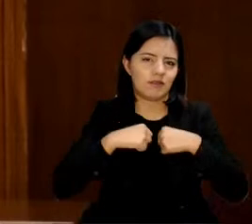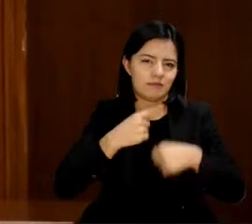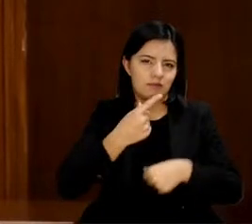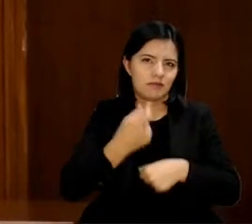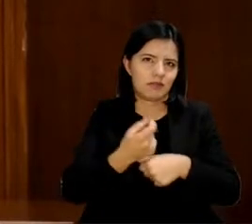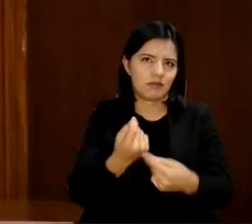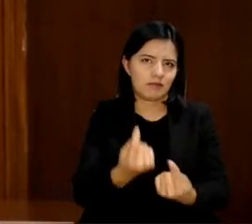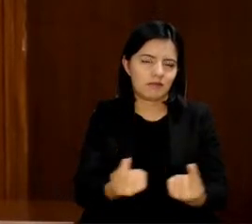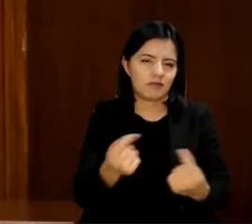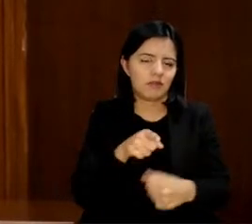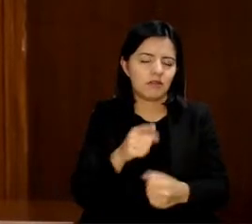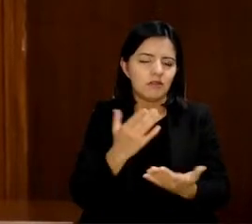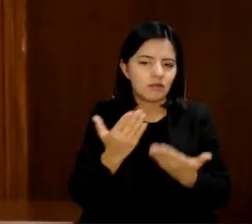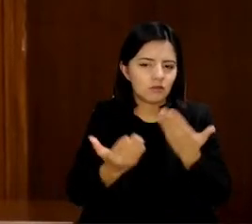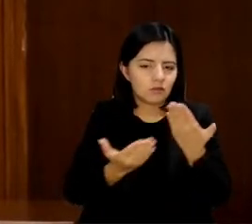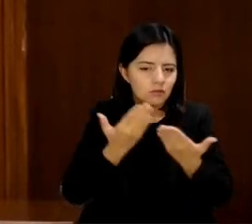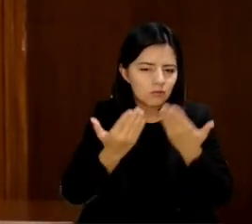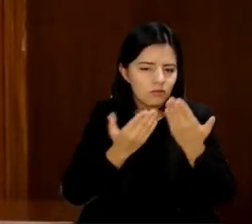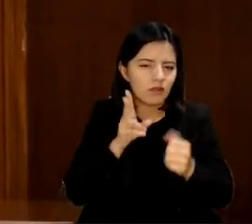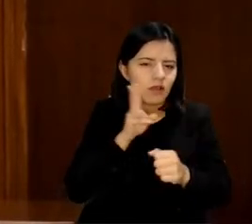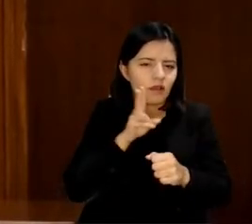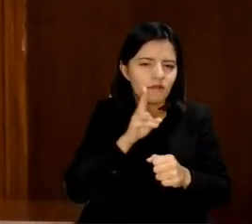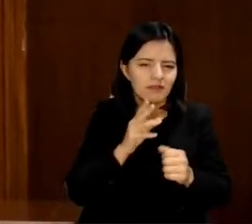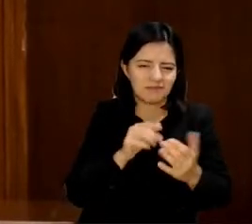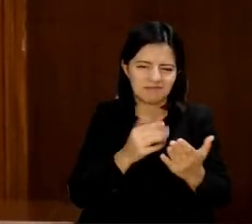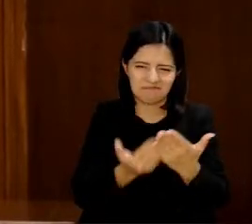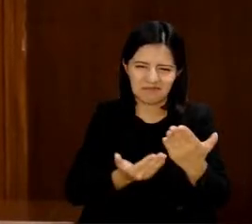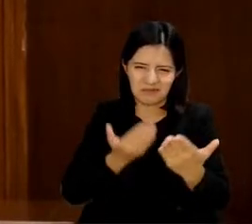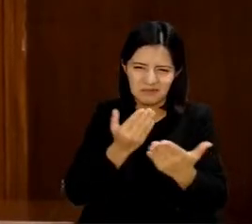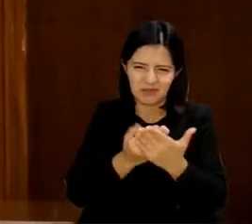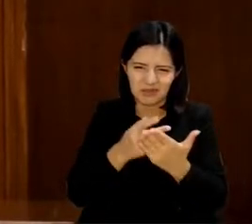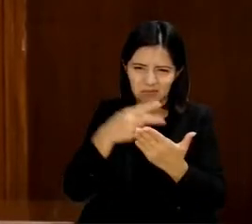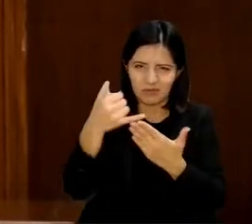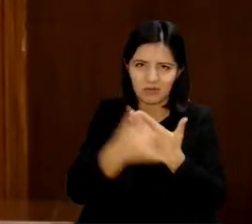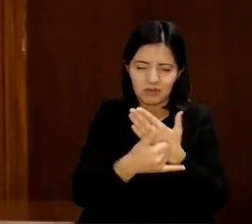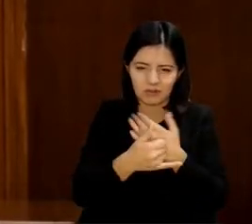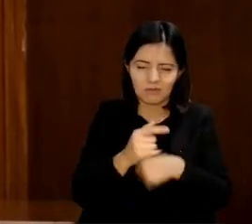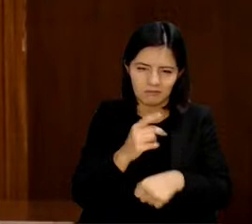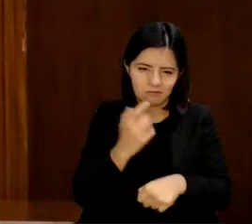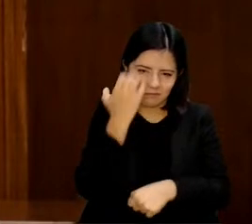iniciaron el análisis de las iniciativas con proyecto de decreto y el día 9